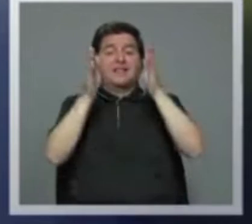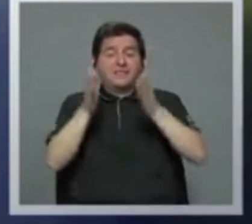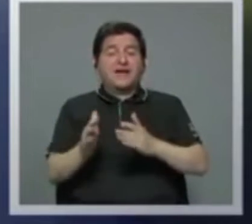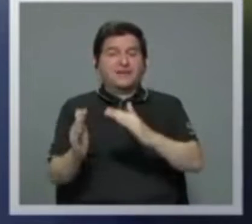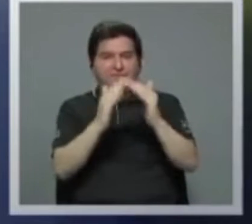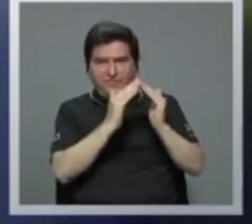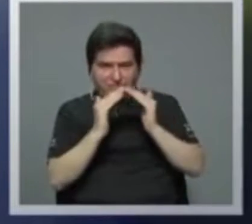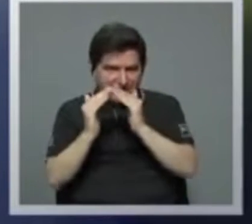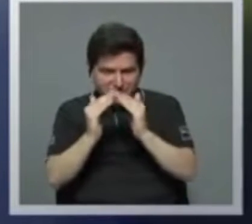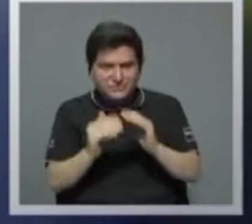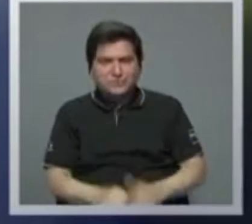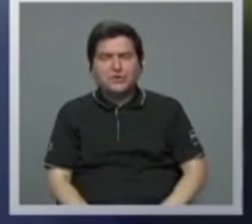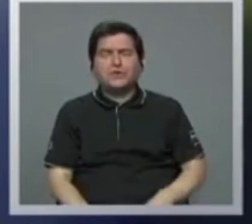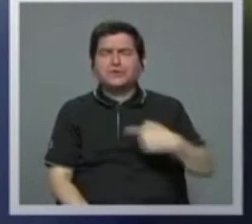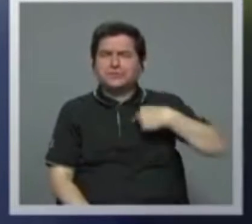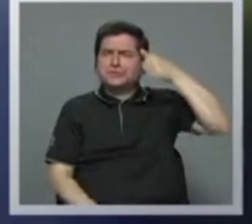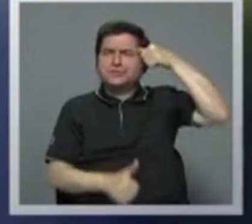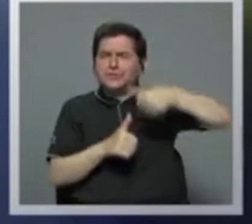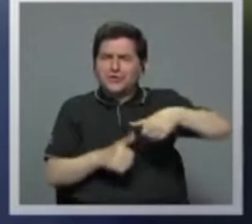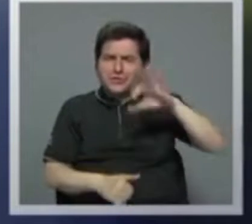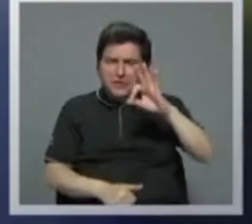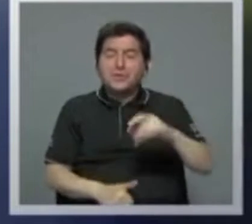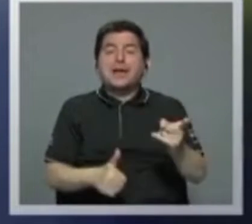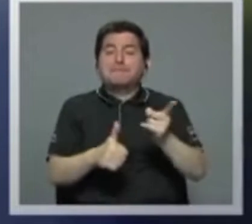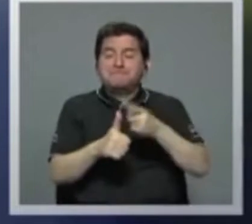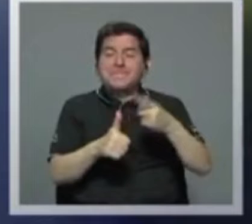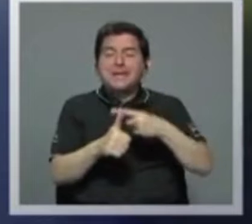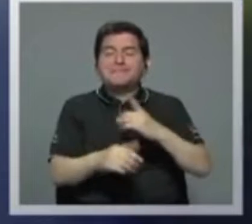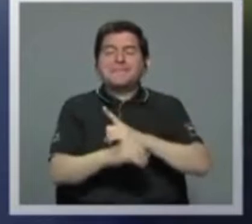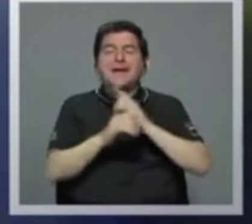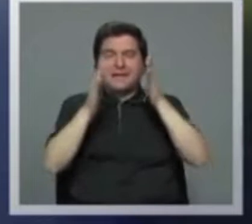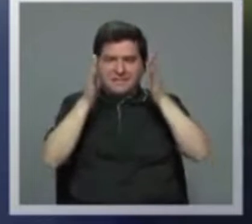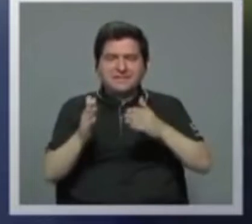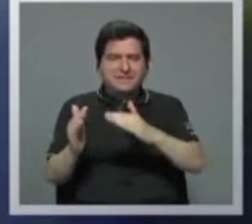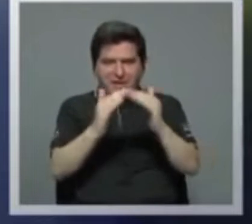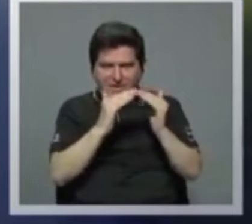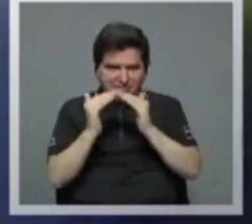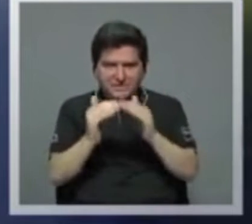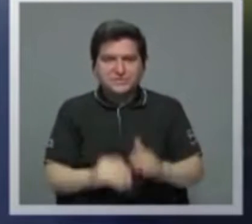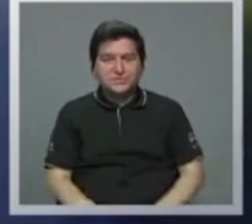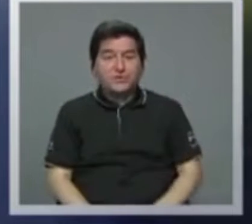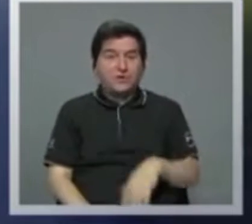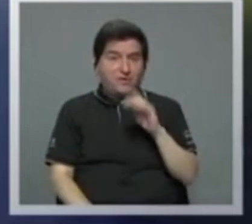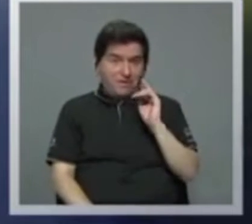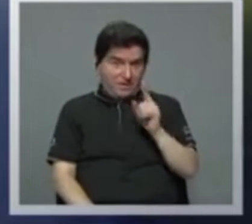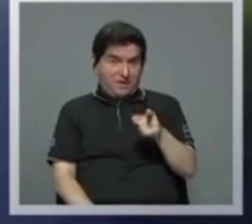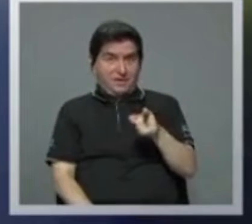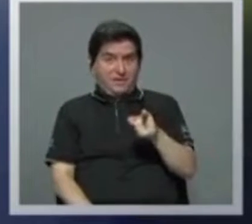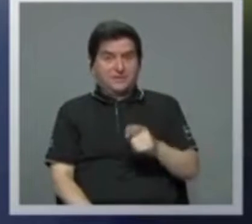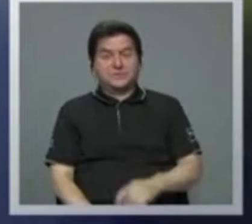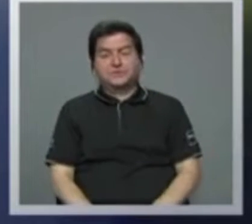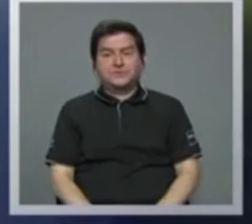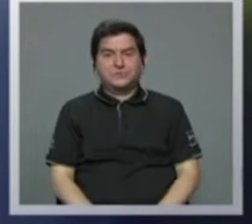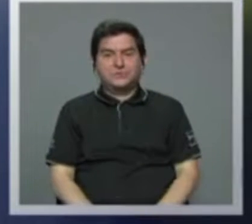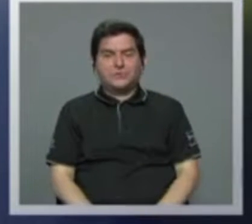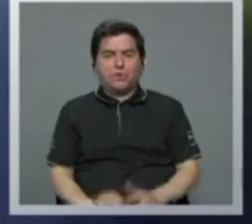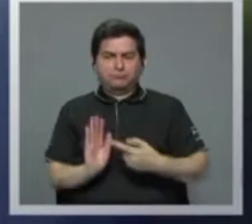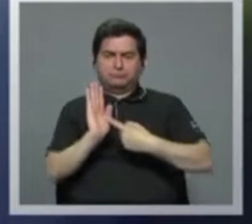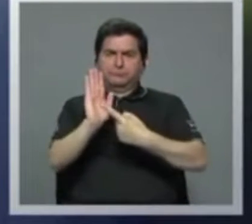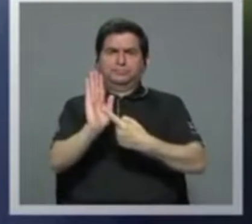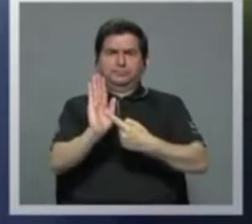los habitantes, si mi memoria no me engaña, el primer defensor de los habitantes, lo cual tiene una presencia